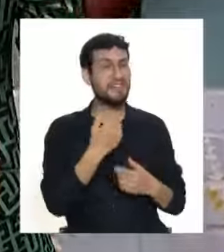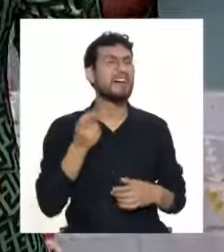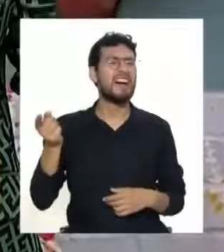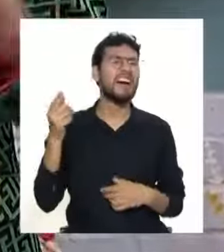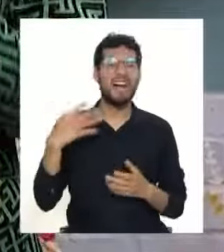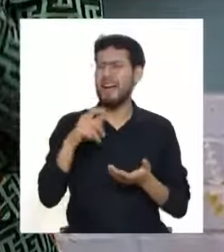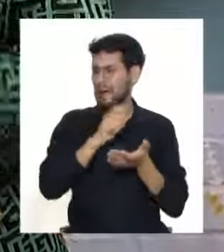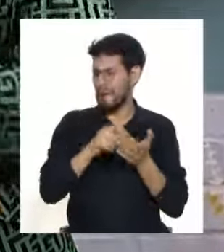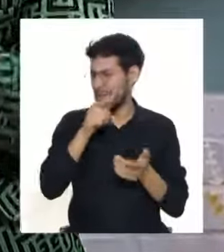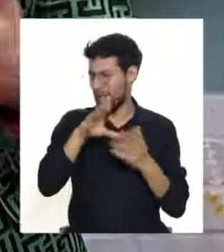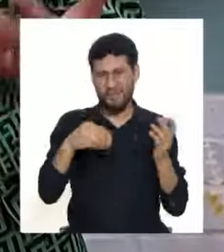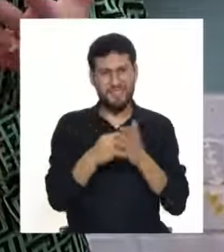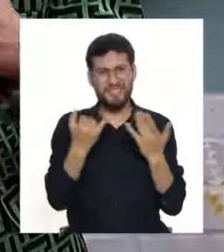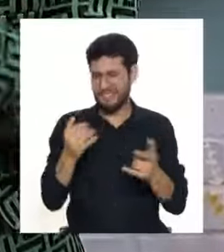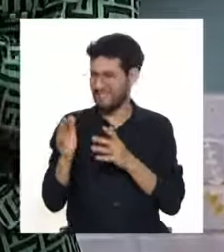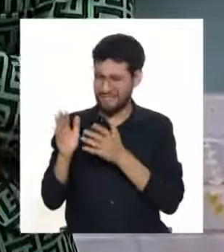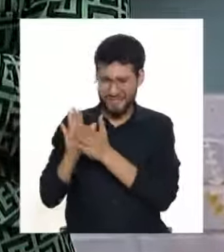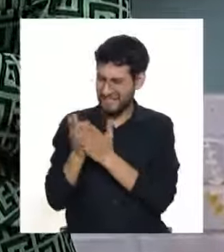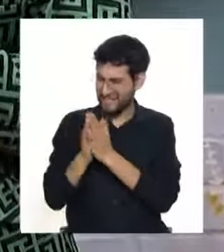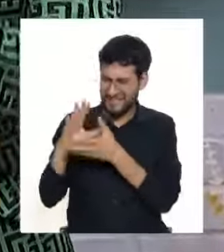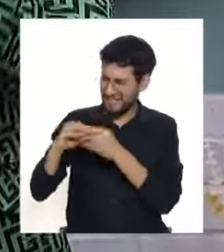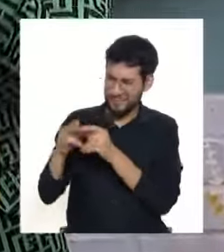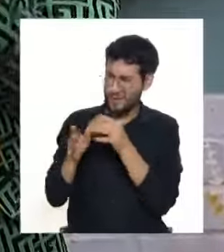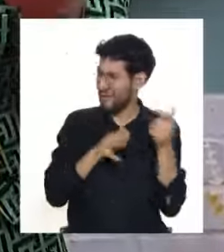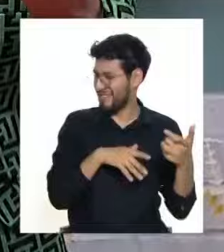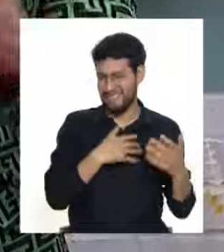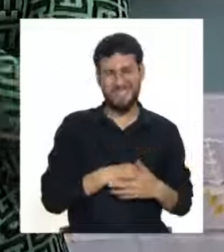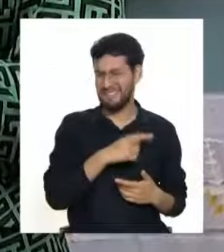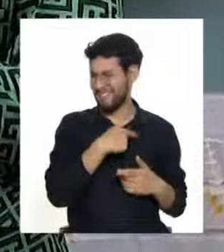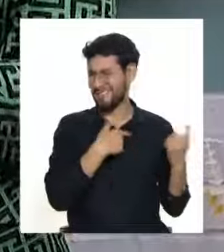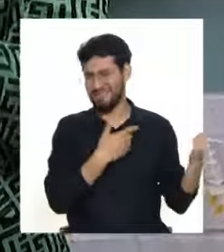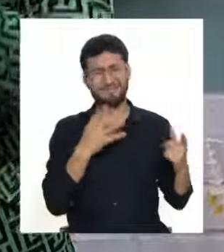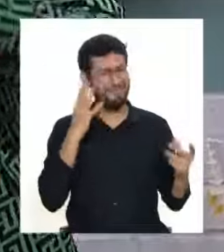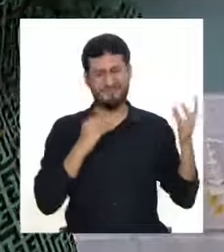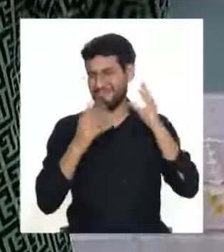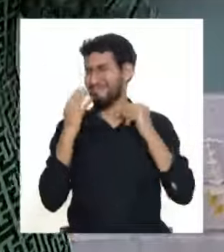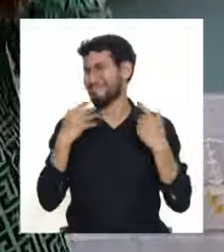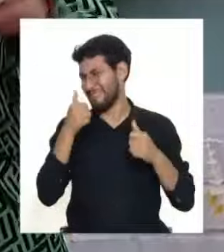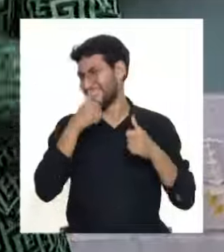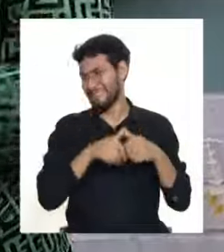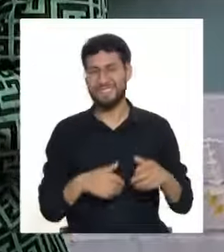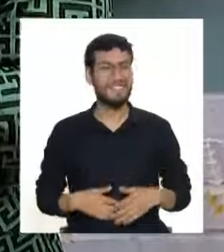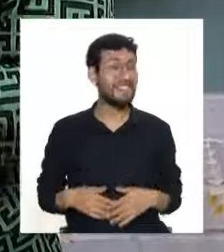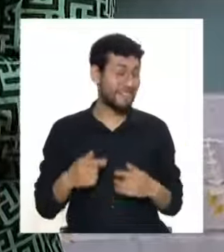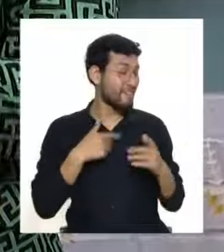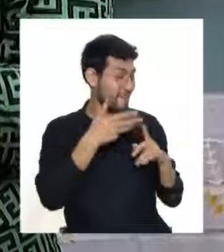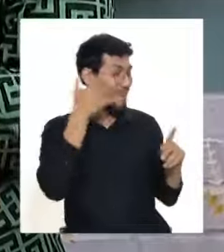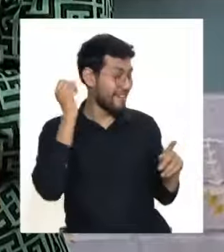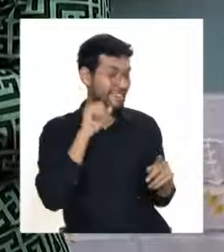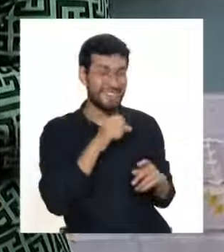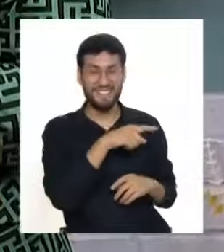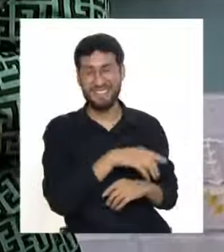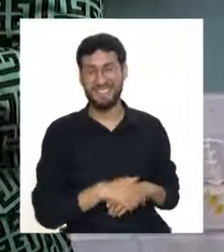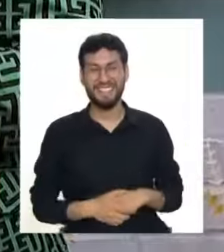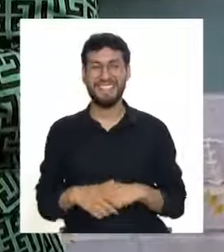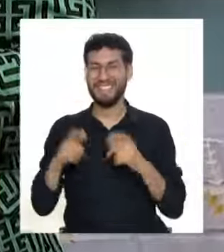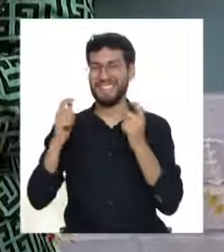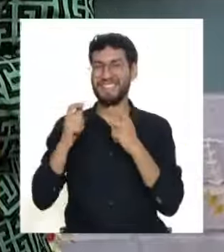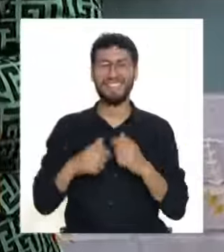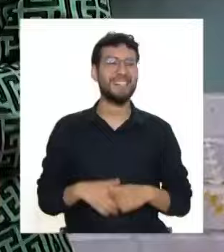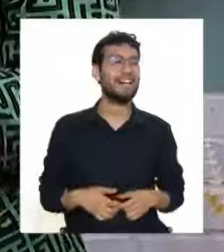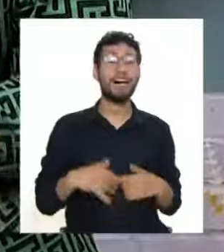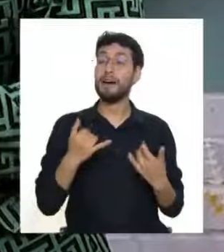ella días escribió prácticamente todos los libros de la historia. Sí. Entonces tiene ahí un poco recuerdo. Hay bagaje, lo entiendo y lo agradezco.